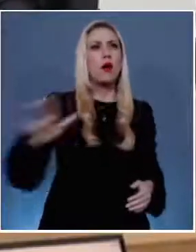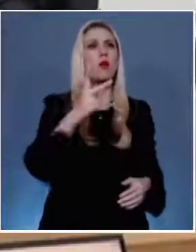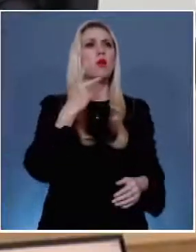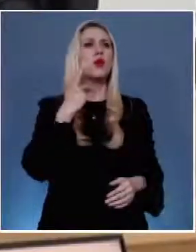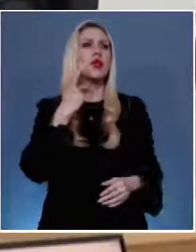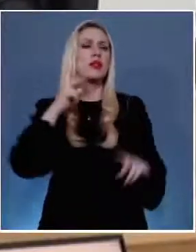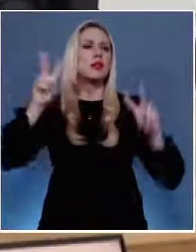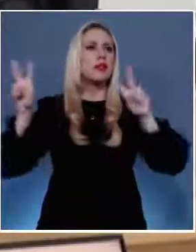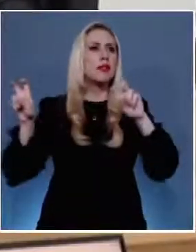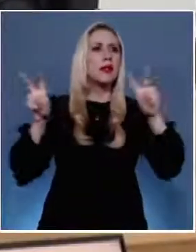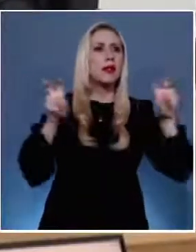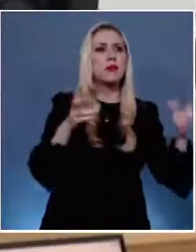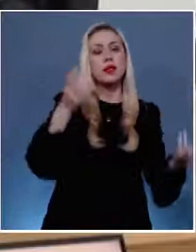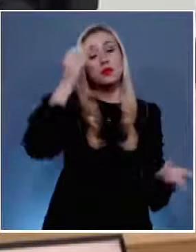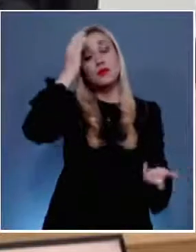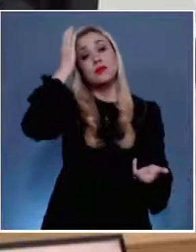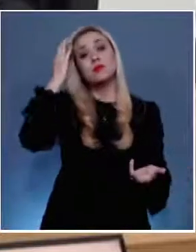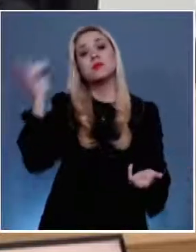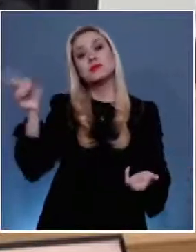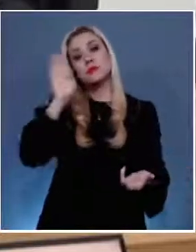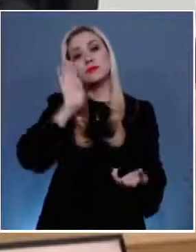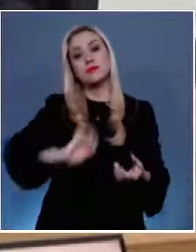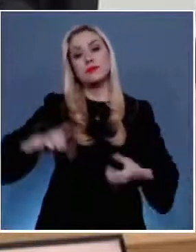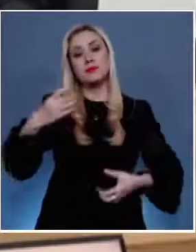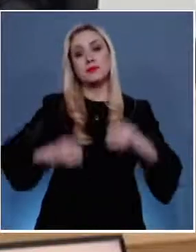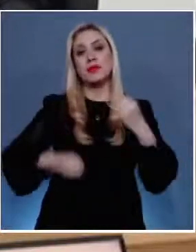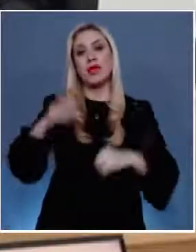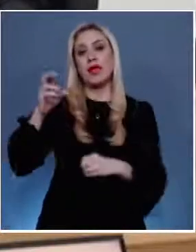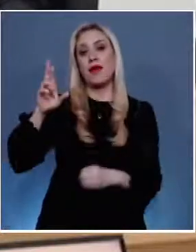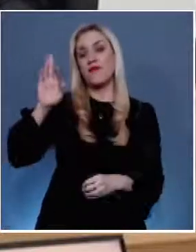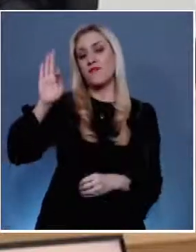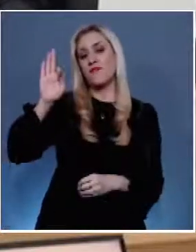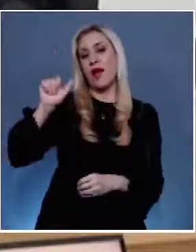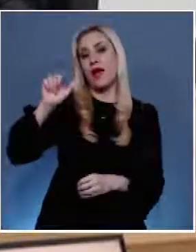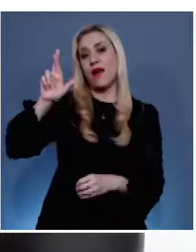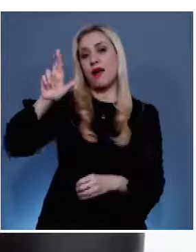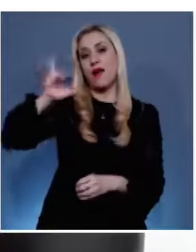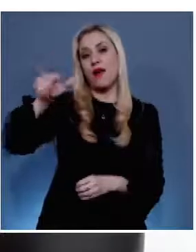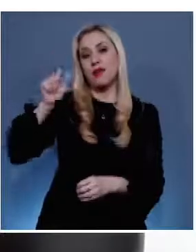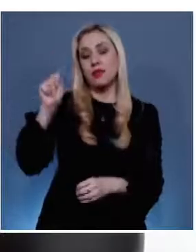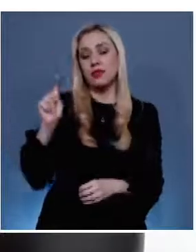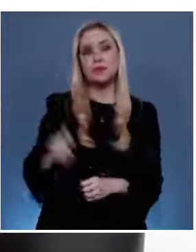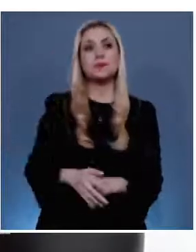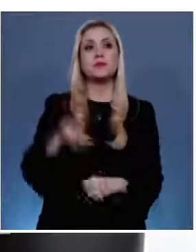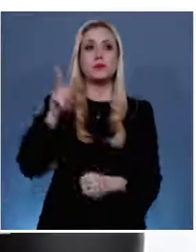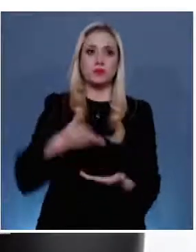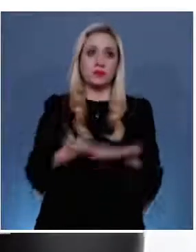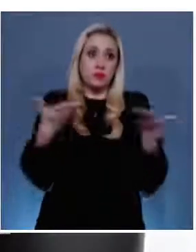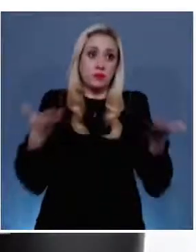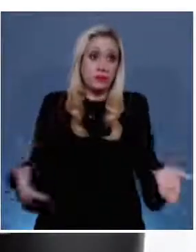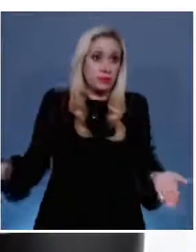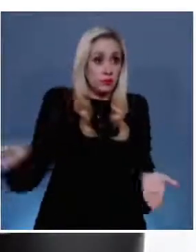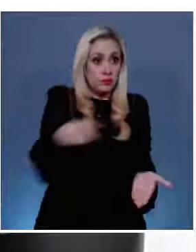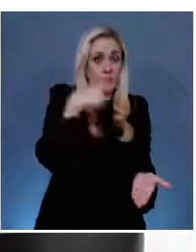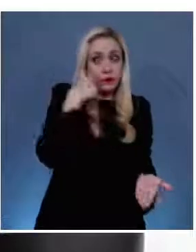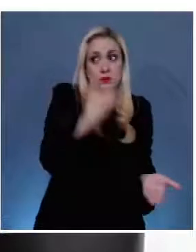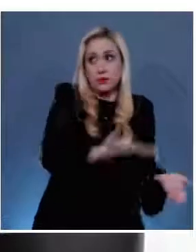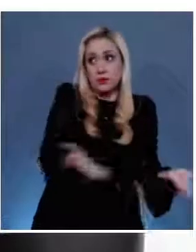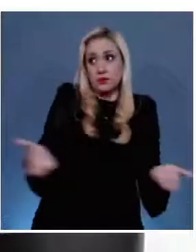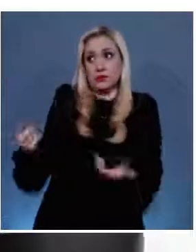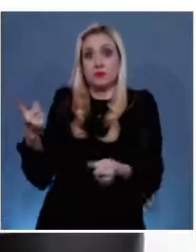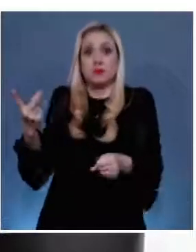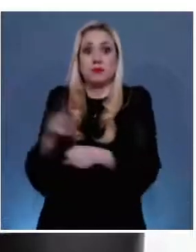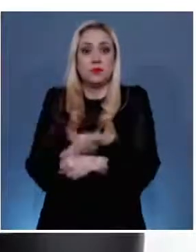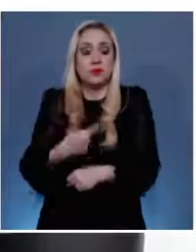la ministra Ana Margarita Ríos Farjat. Dentro del contexto político actual, el Poder Judicial me parece a mí que ha hecho